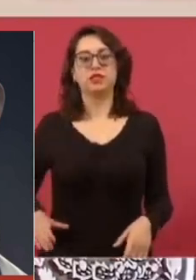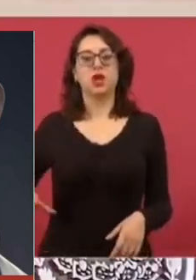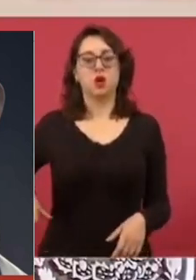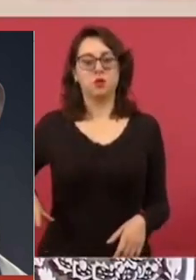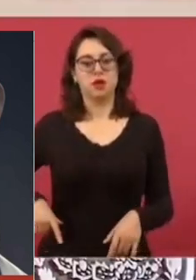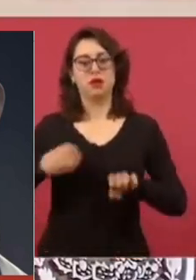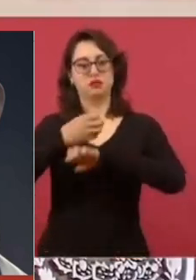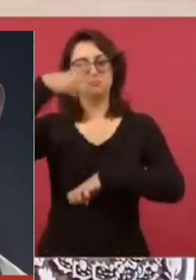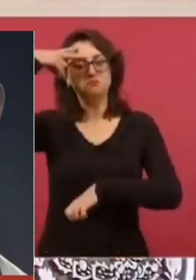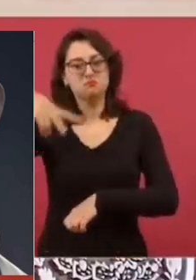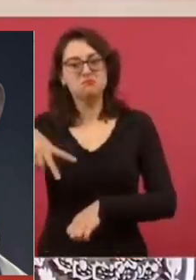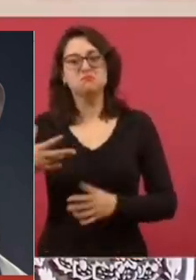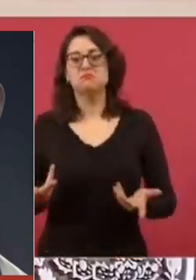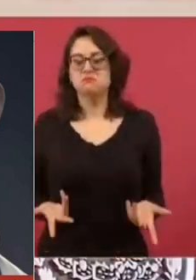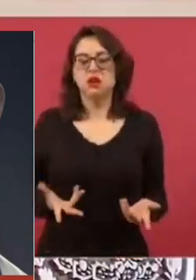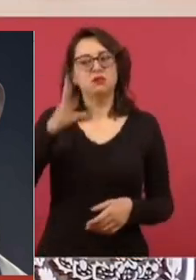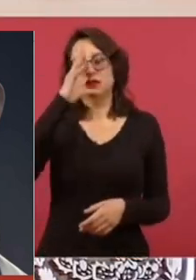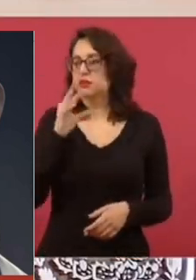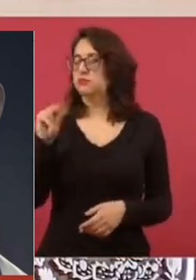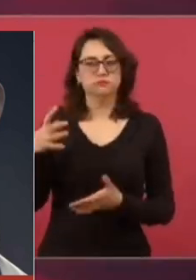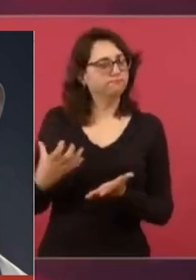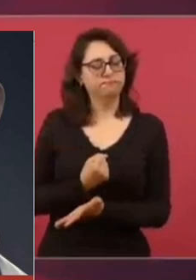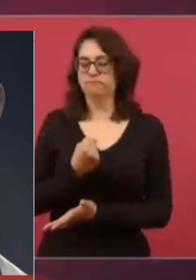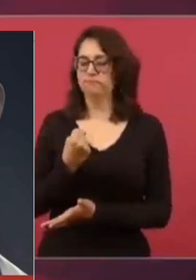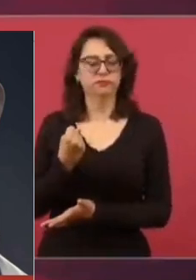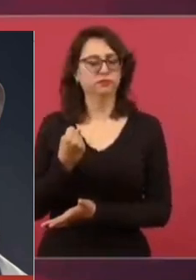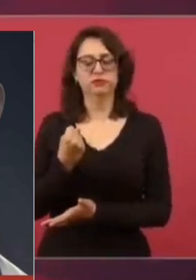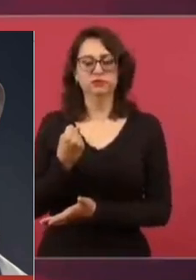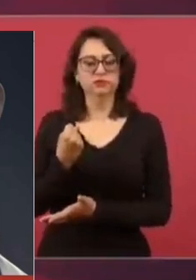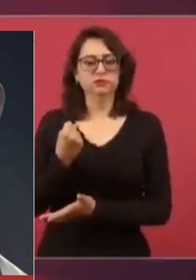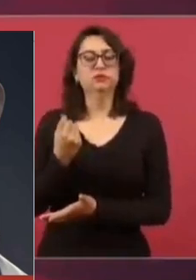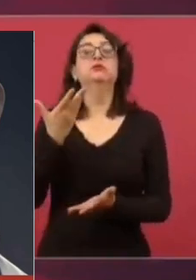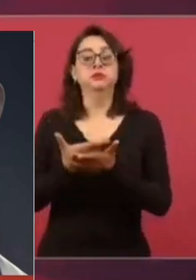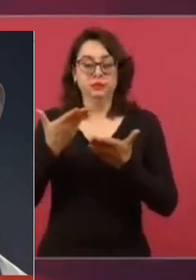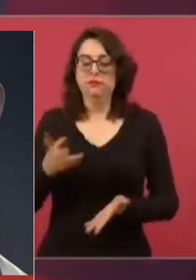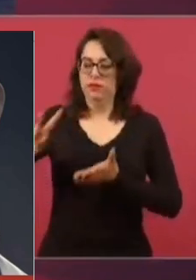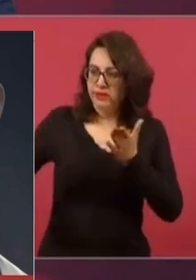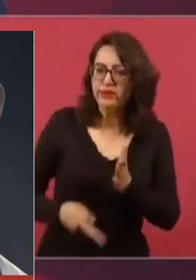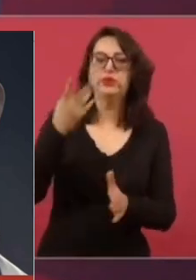No hubo posibilidad de que llegara. Pero ahora